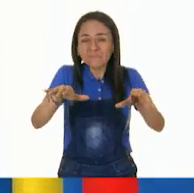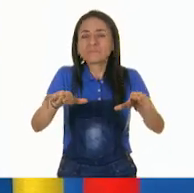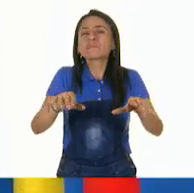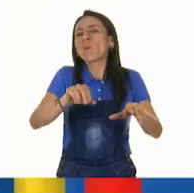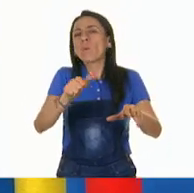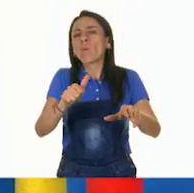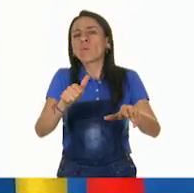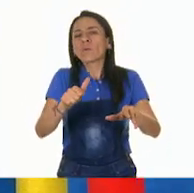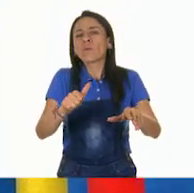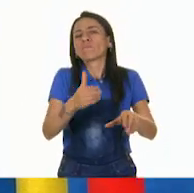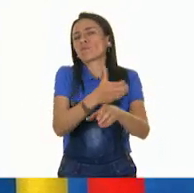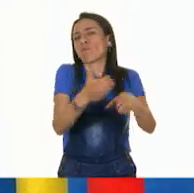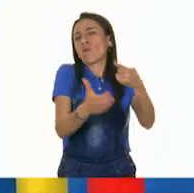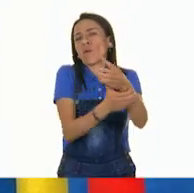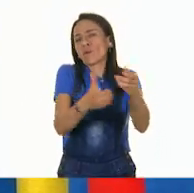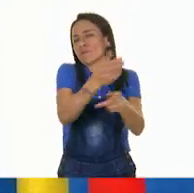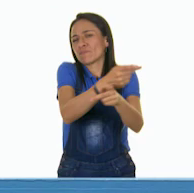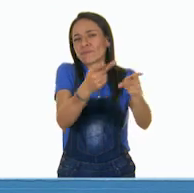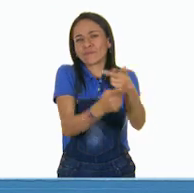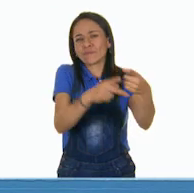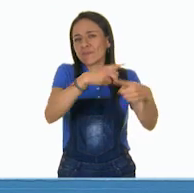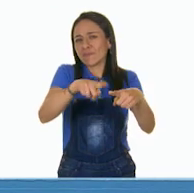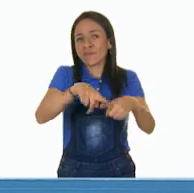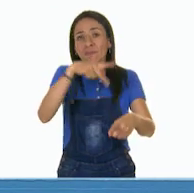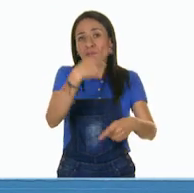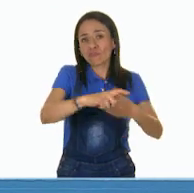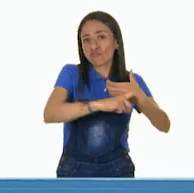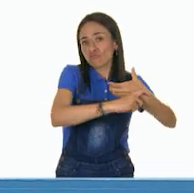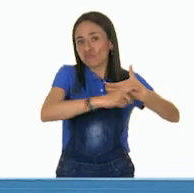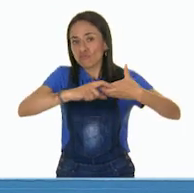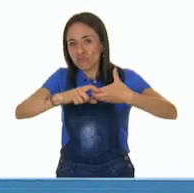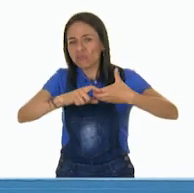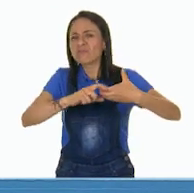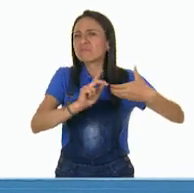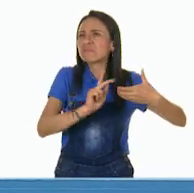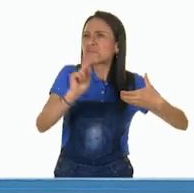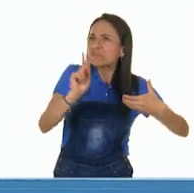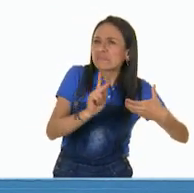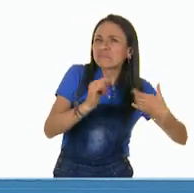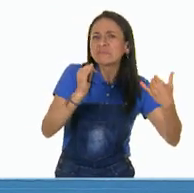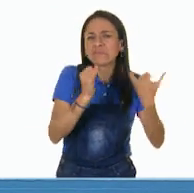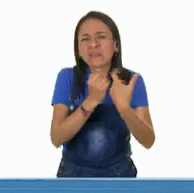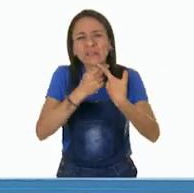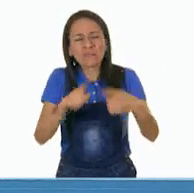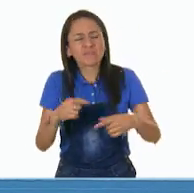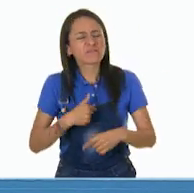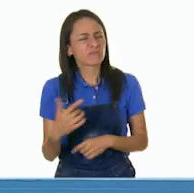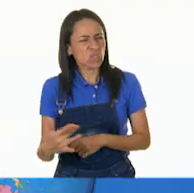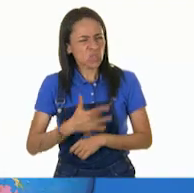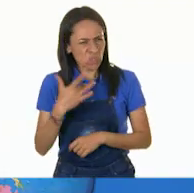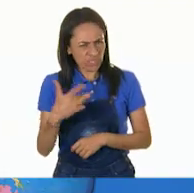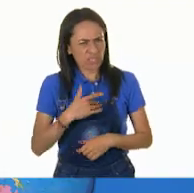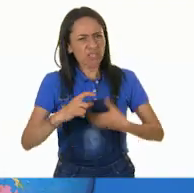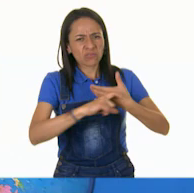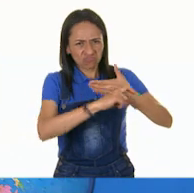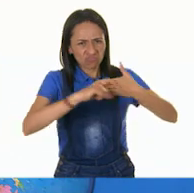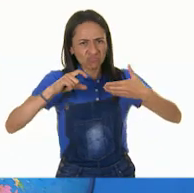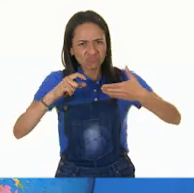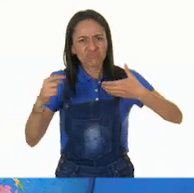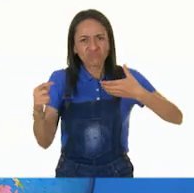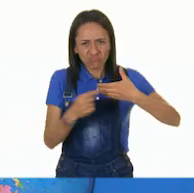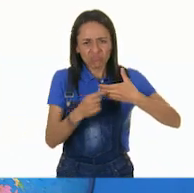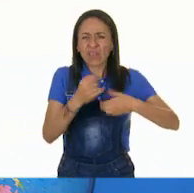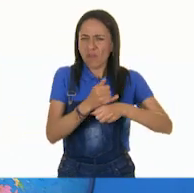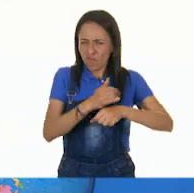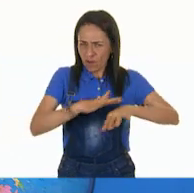ofrecen las etiquetas de los productos yo creo que las etiquetas traen más información si eso es cierto realito